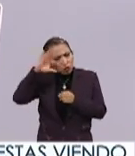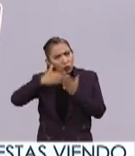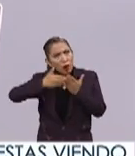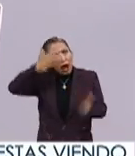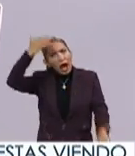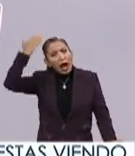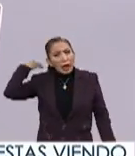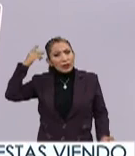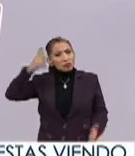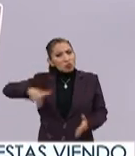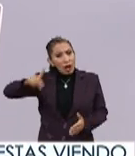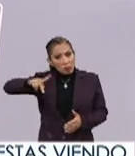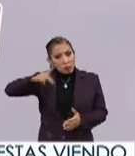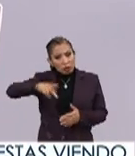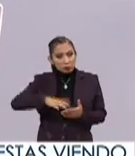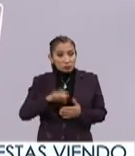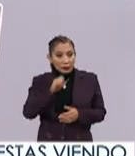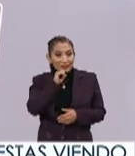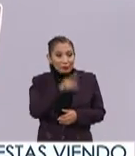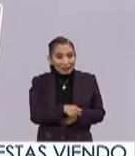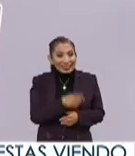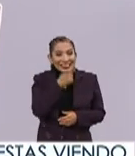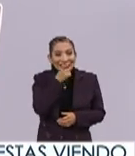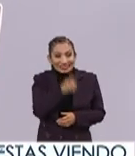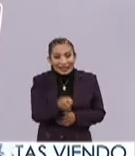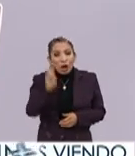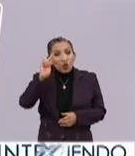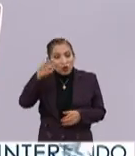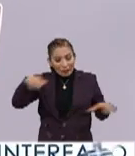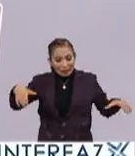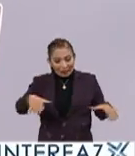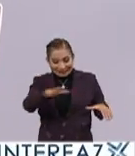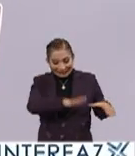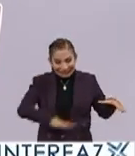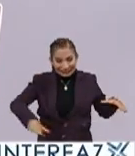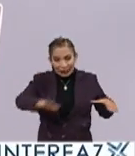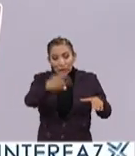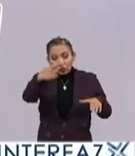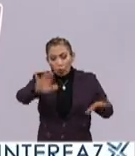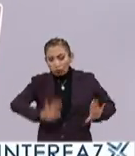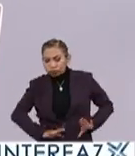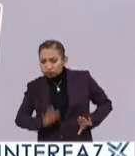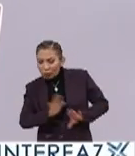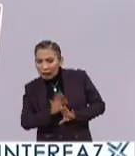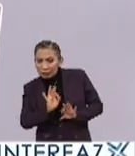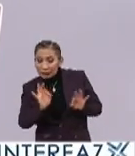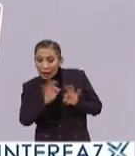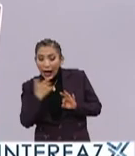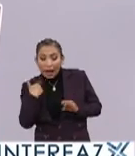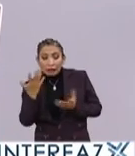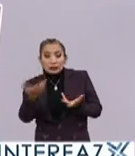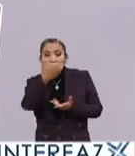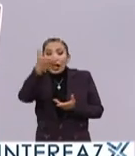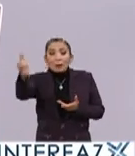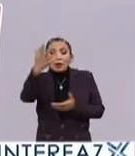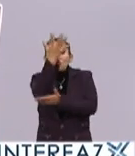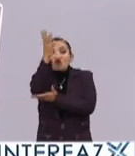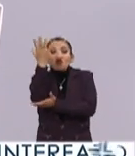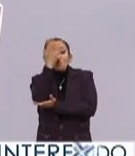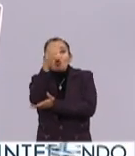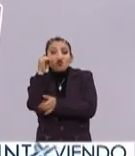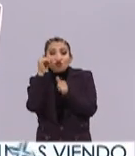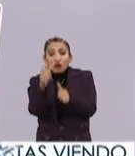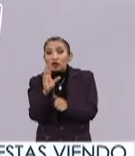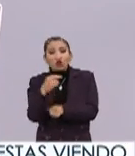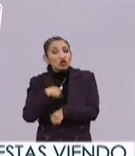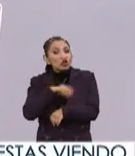cultura que traen los pueblos, porque además, bueno, debo decirles, la universidad, su característica es de corte agropecuario y forestal.